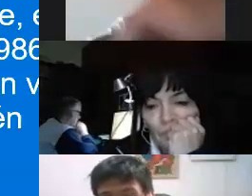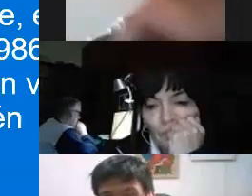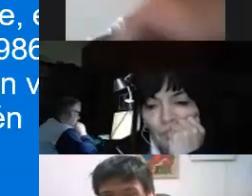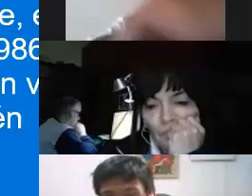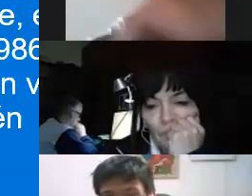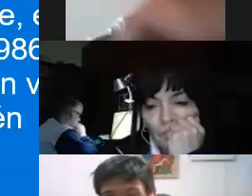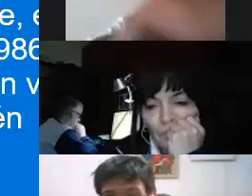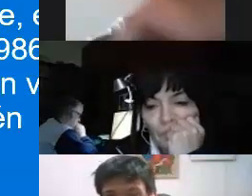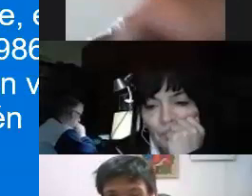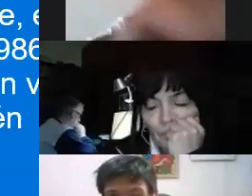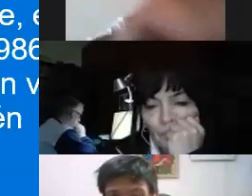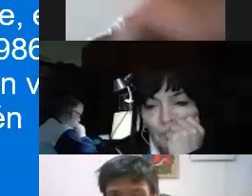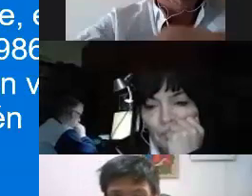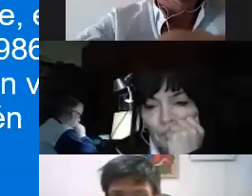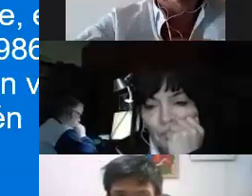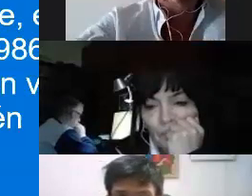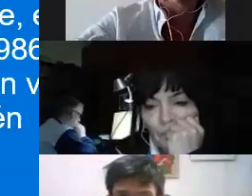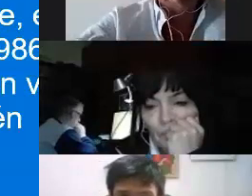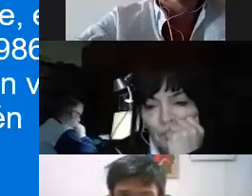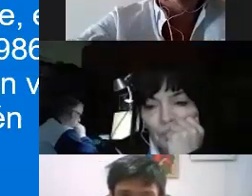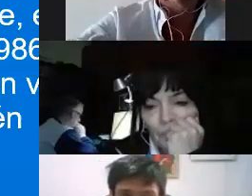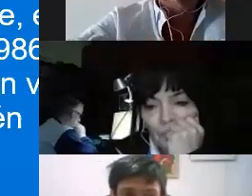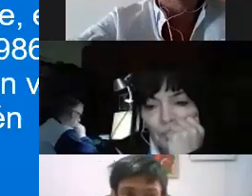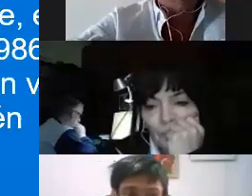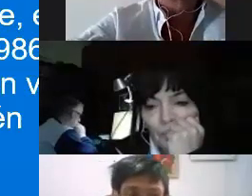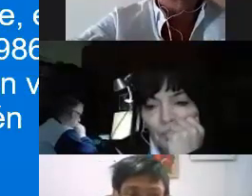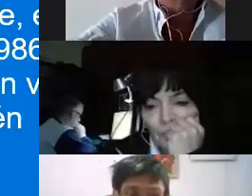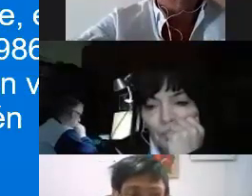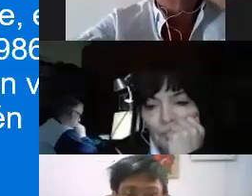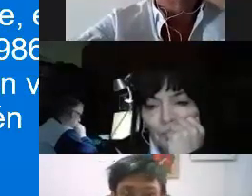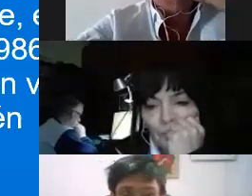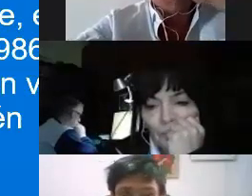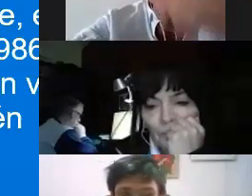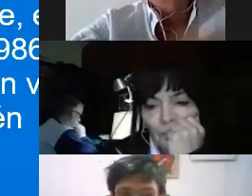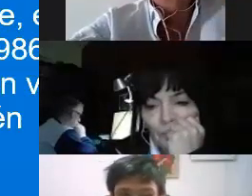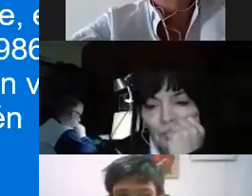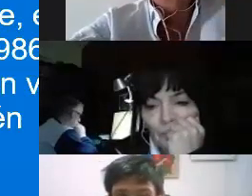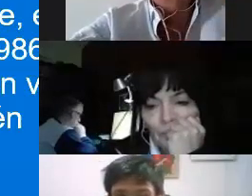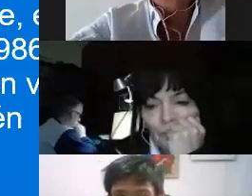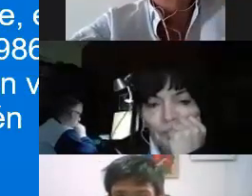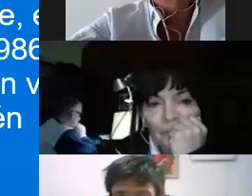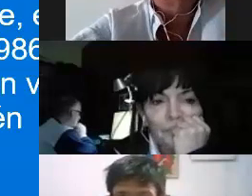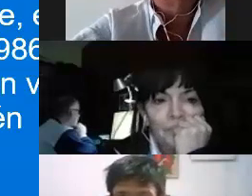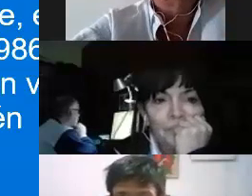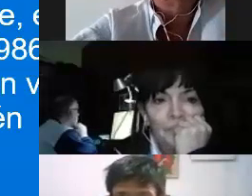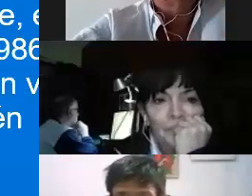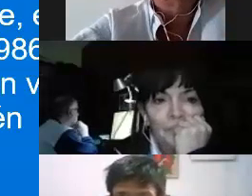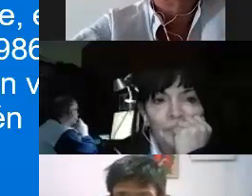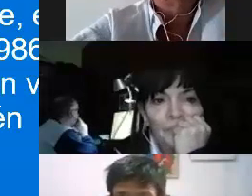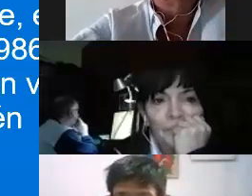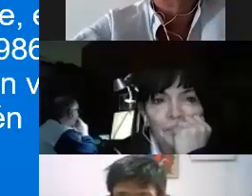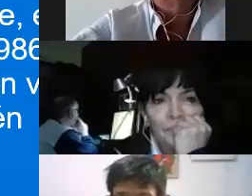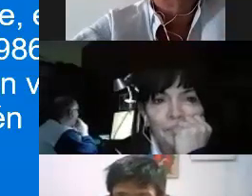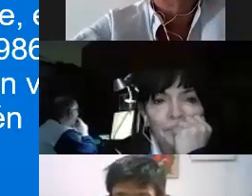si los actores consiguieron los pasajes que reclamaban para viajar juntos, de todas formas